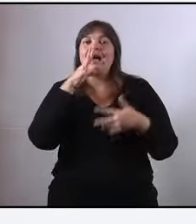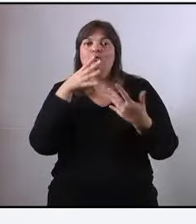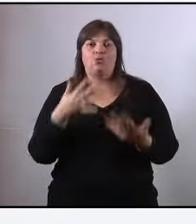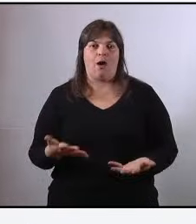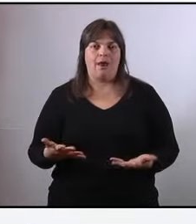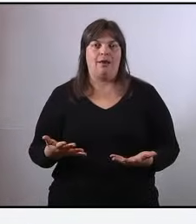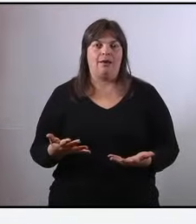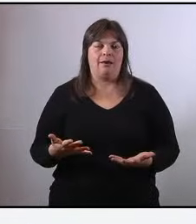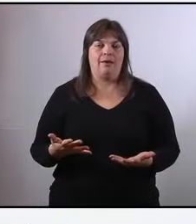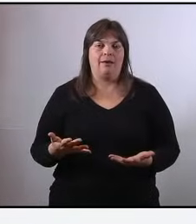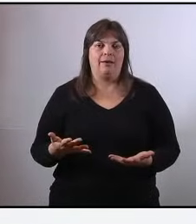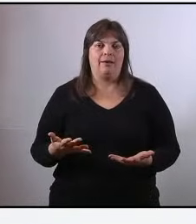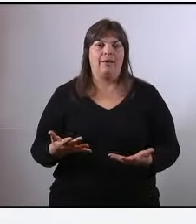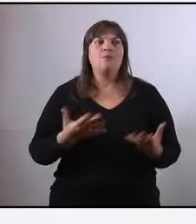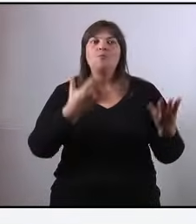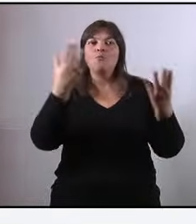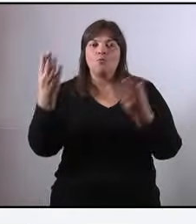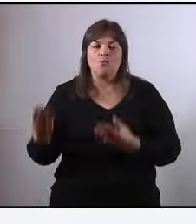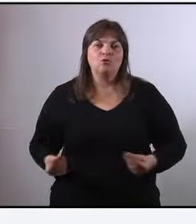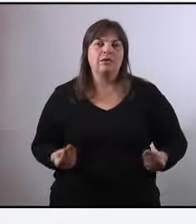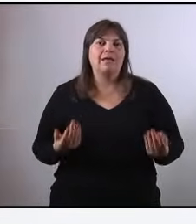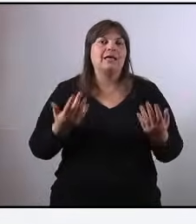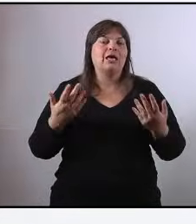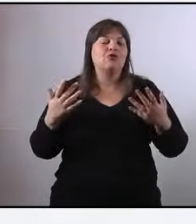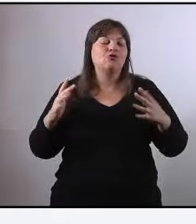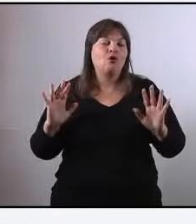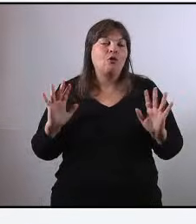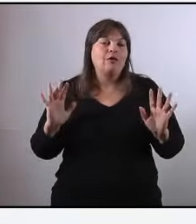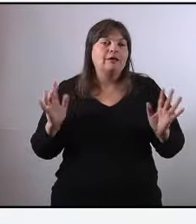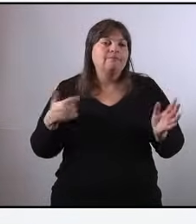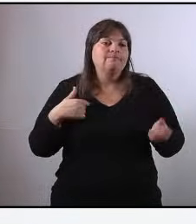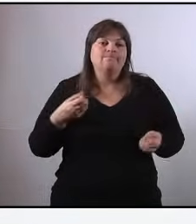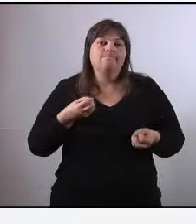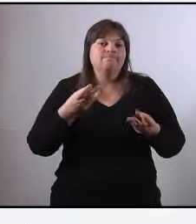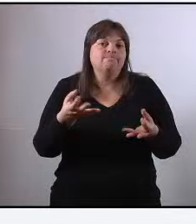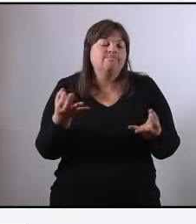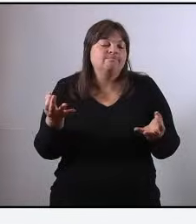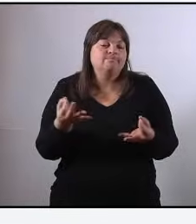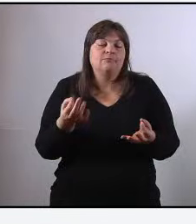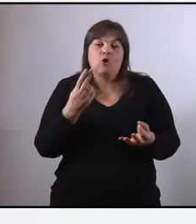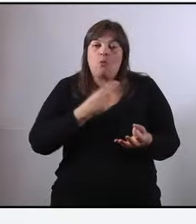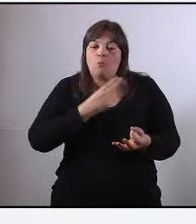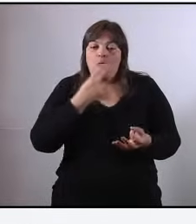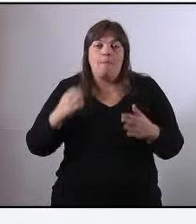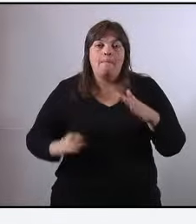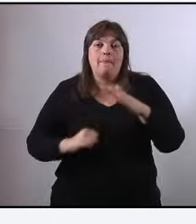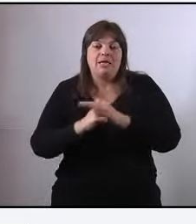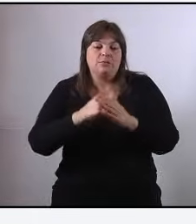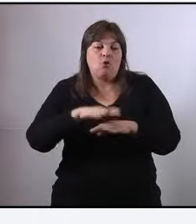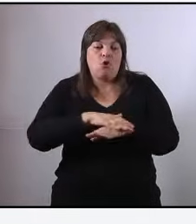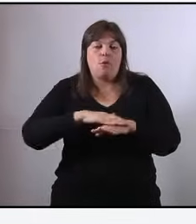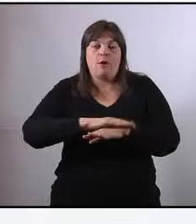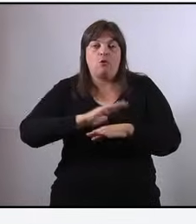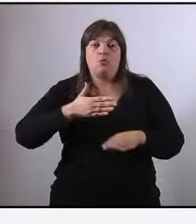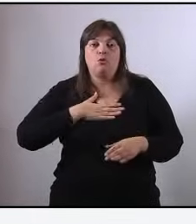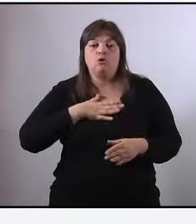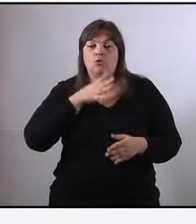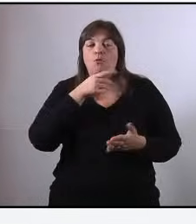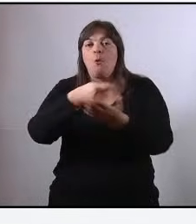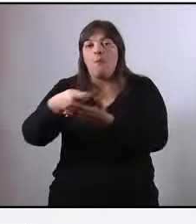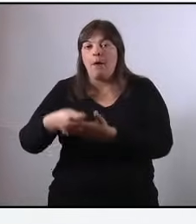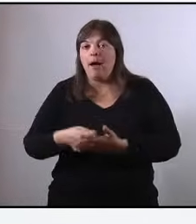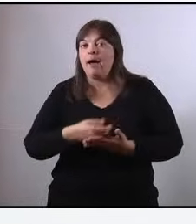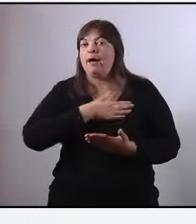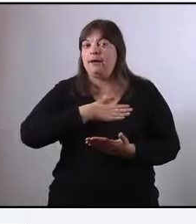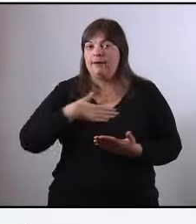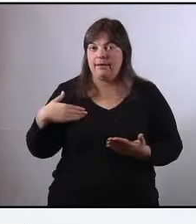de muchas partidas. Por lo tanto, trasladarlo de siempre, compromiso máximo de nuestro Gobierno con el pago de todas y cada